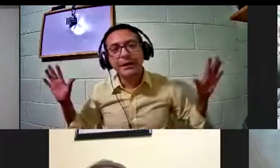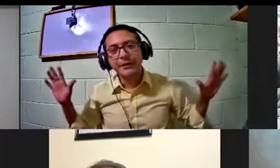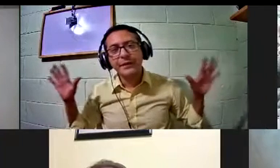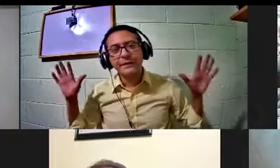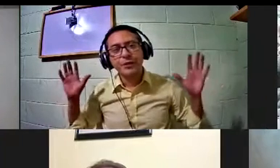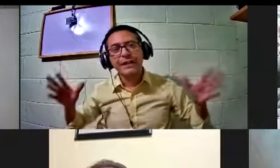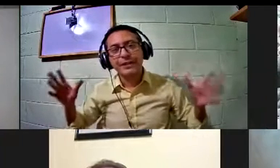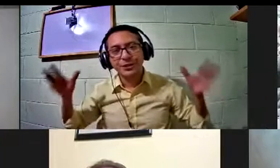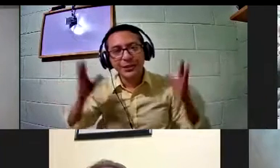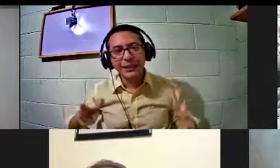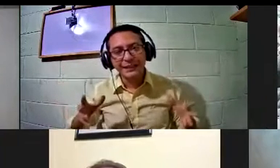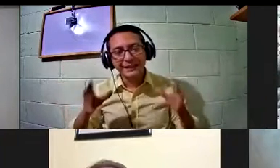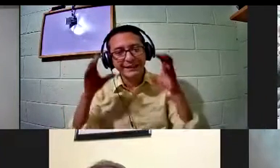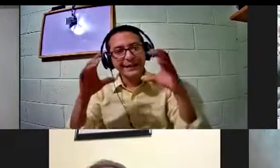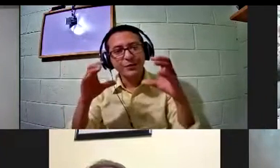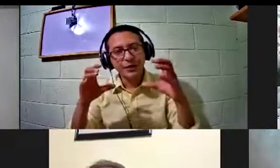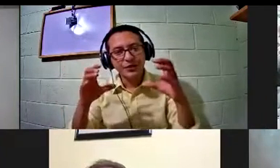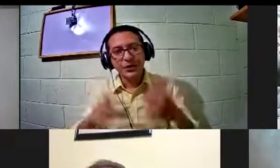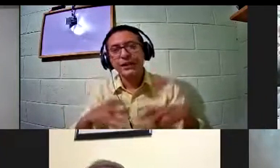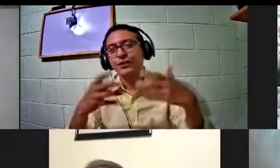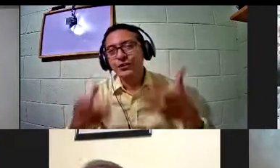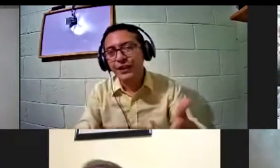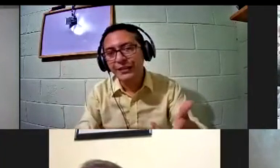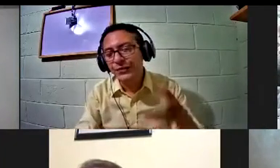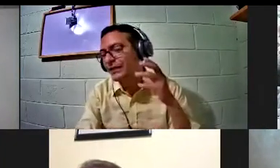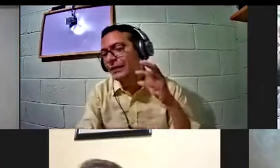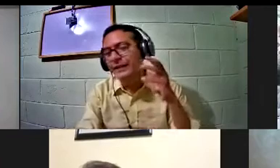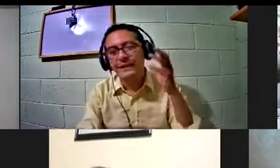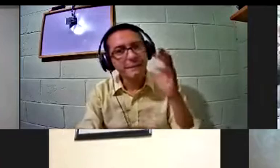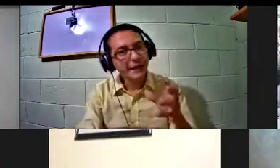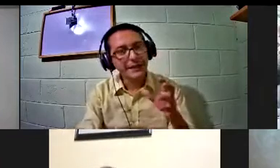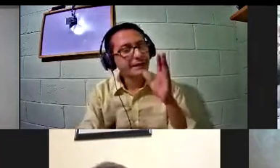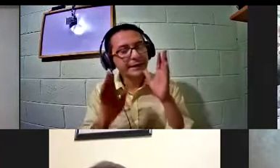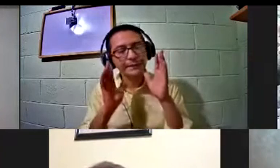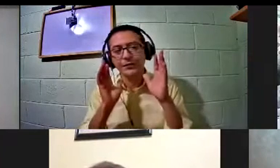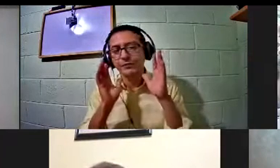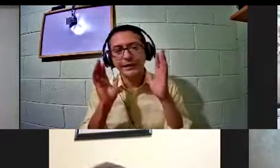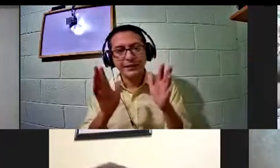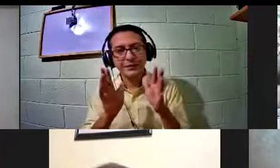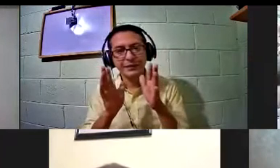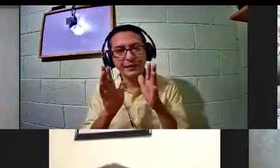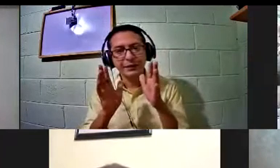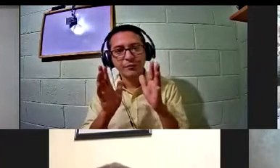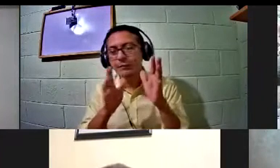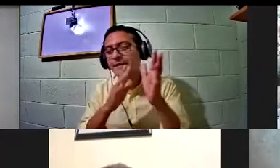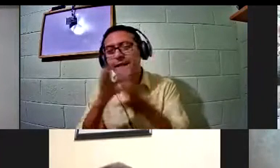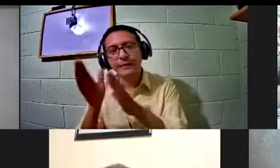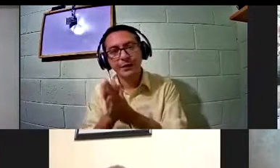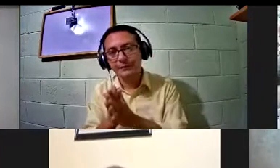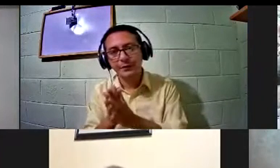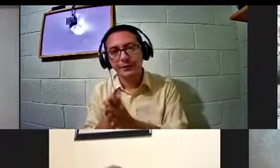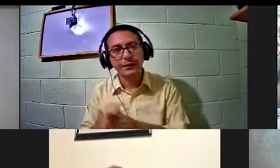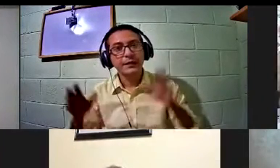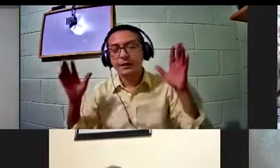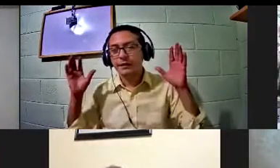forget about trying to think that question and those answers in Spanish. Tratemos de olvidarnos de cómo pensaríamos